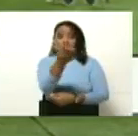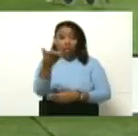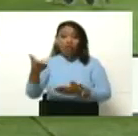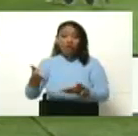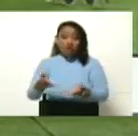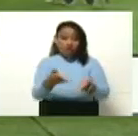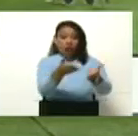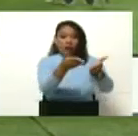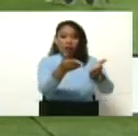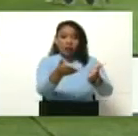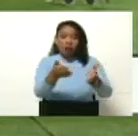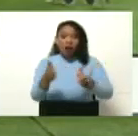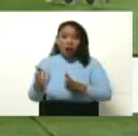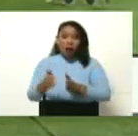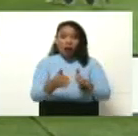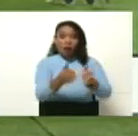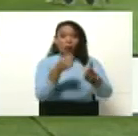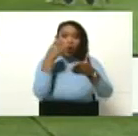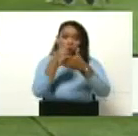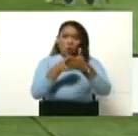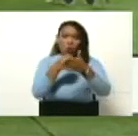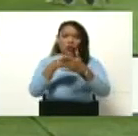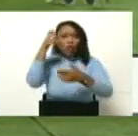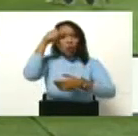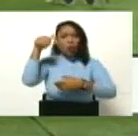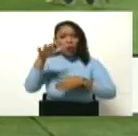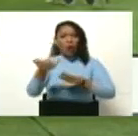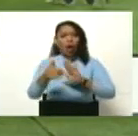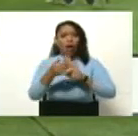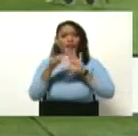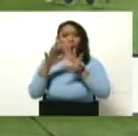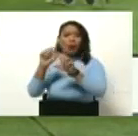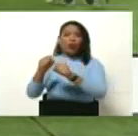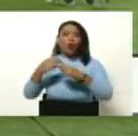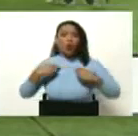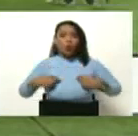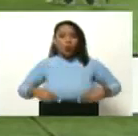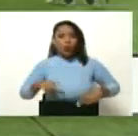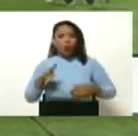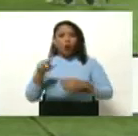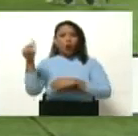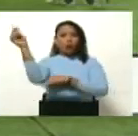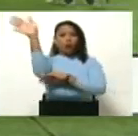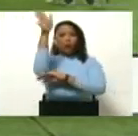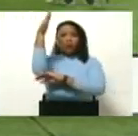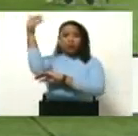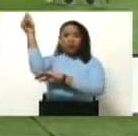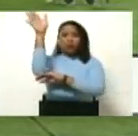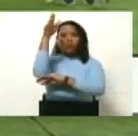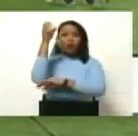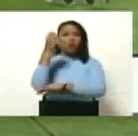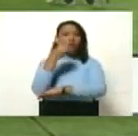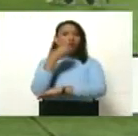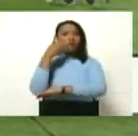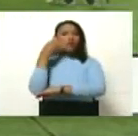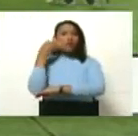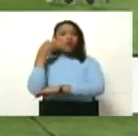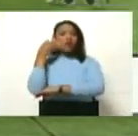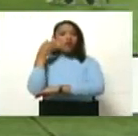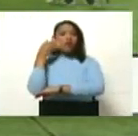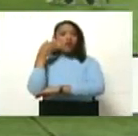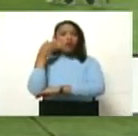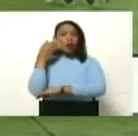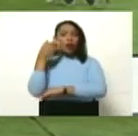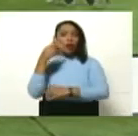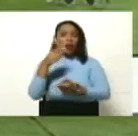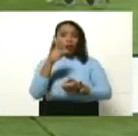caminos estos, de la lucha de los pueblos, del antiimperialismo, del humanismo. Levantemos las banderas de la dignidad. Se nos fue una